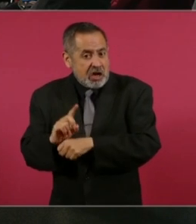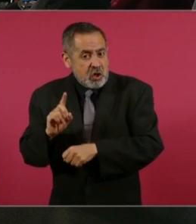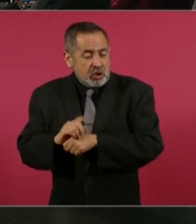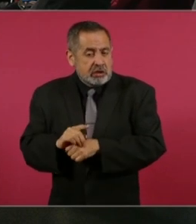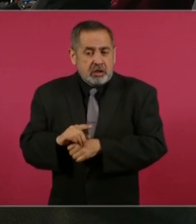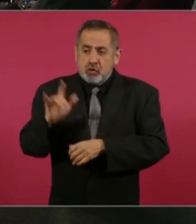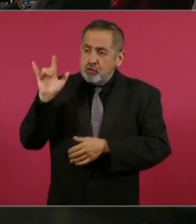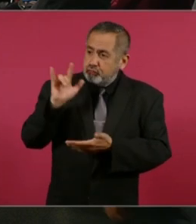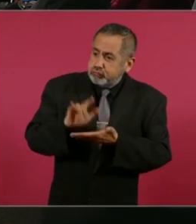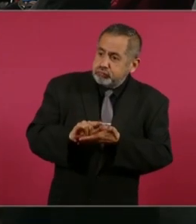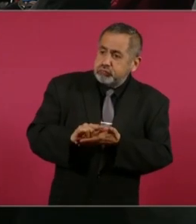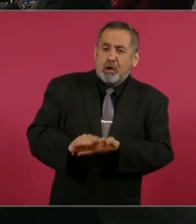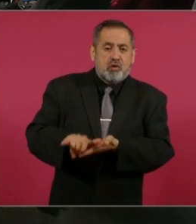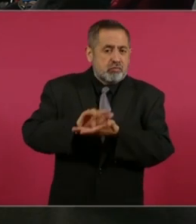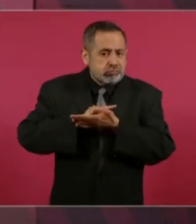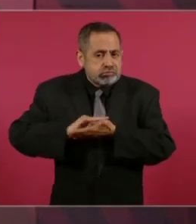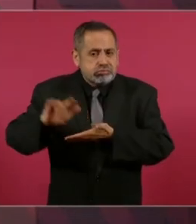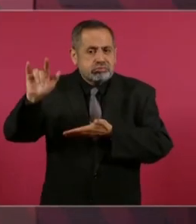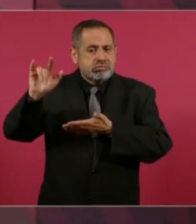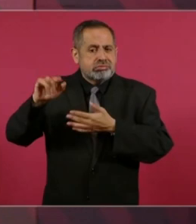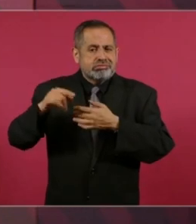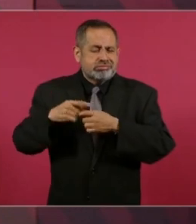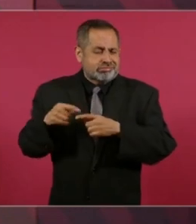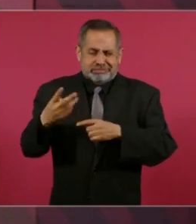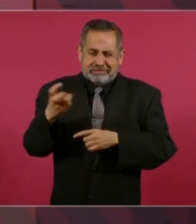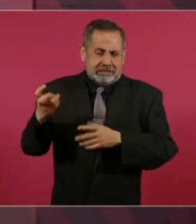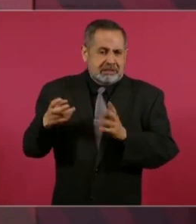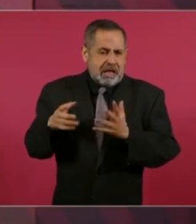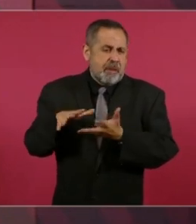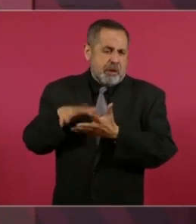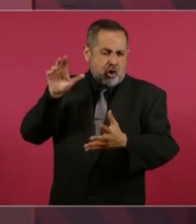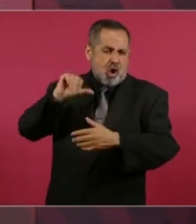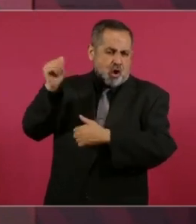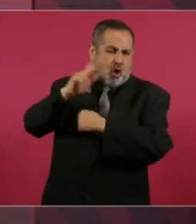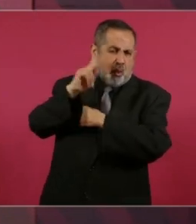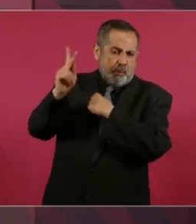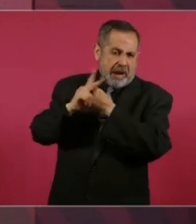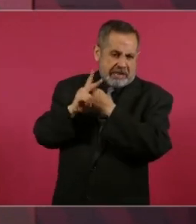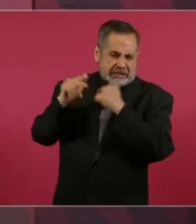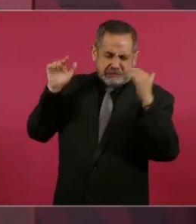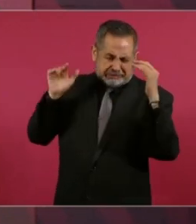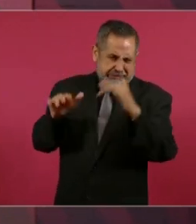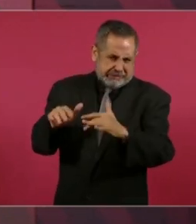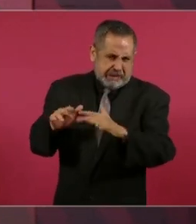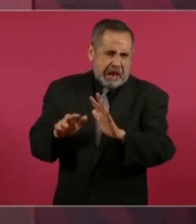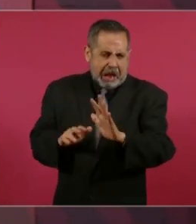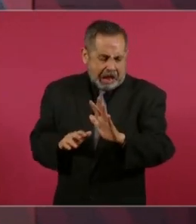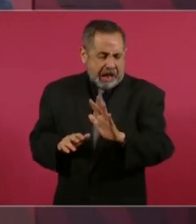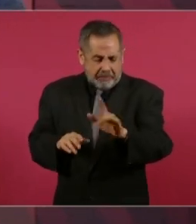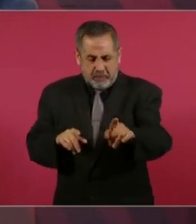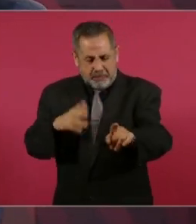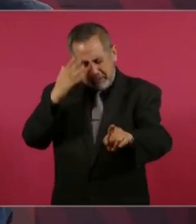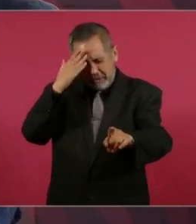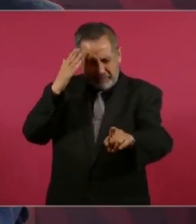aterrizaban y despegaban. Claro, la mayoría del extranjero. Pero para tener una idea